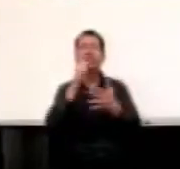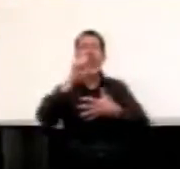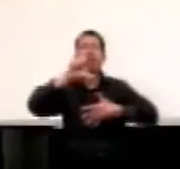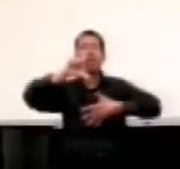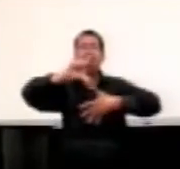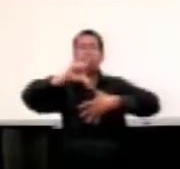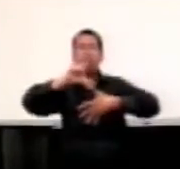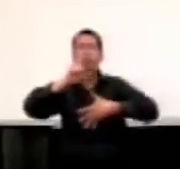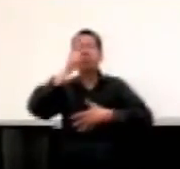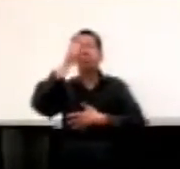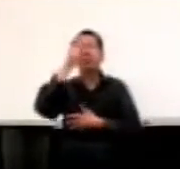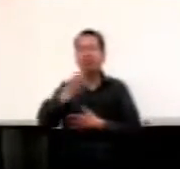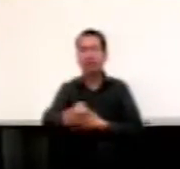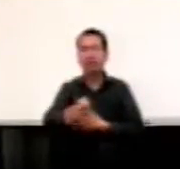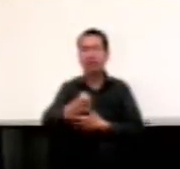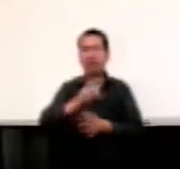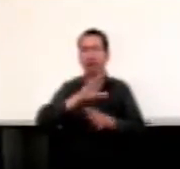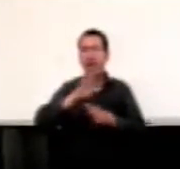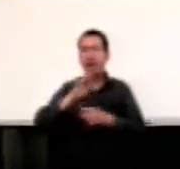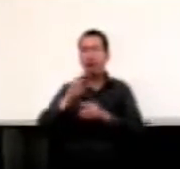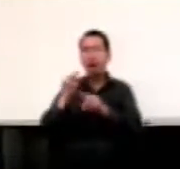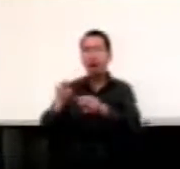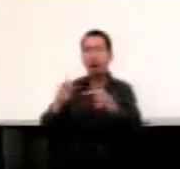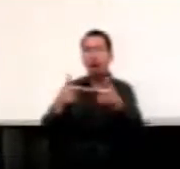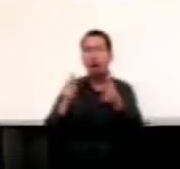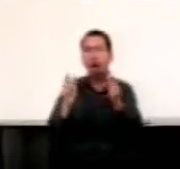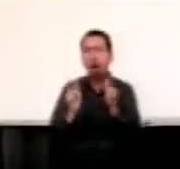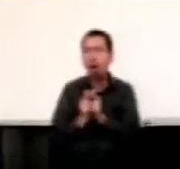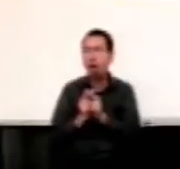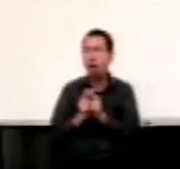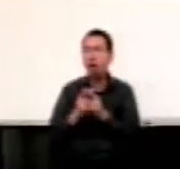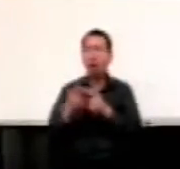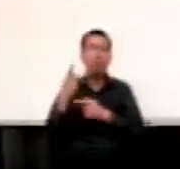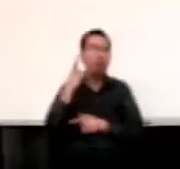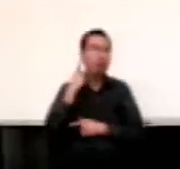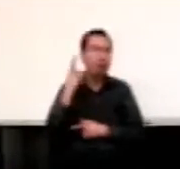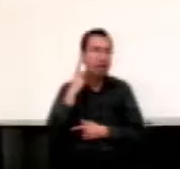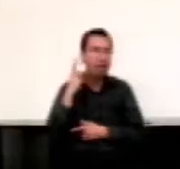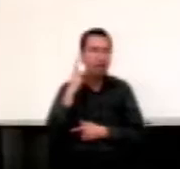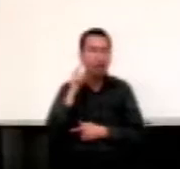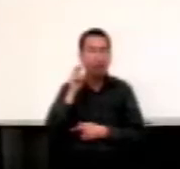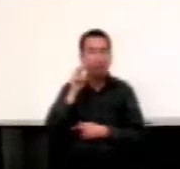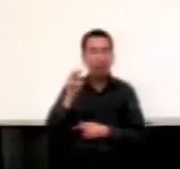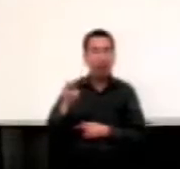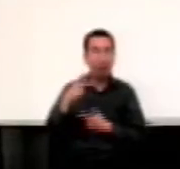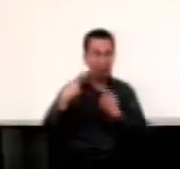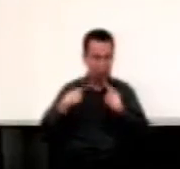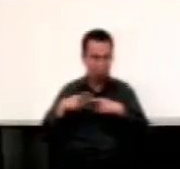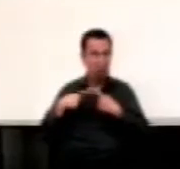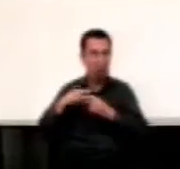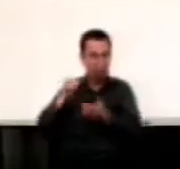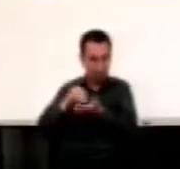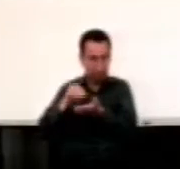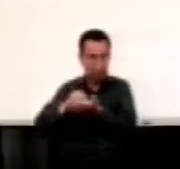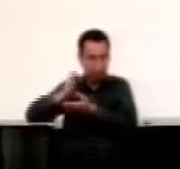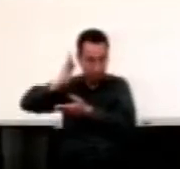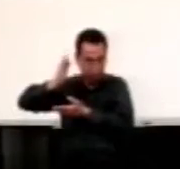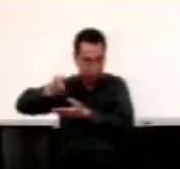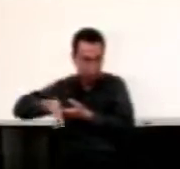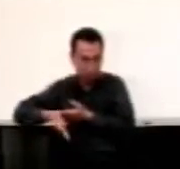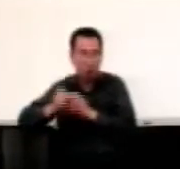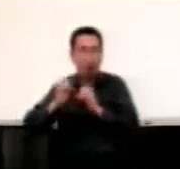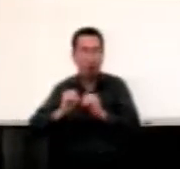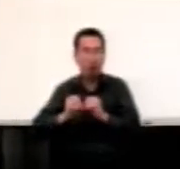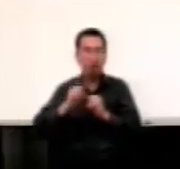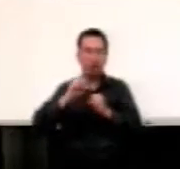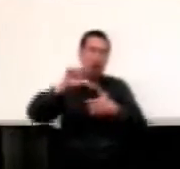Latinobarómetro hace un estudio del nivel de confianza en general en los ciudadanos en Latinoamérica, en